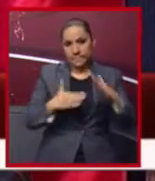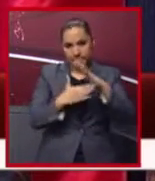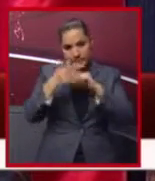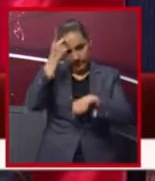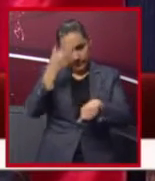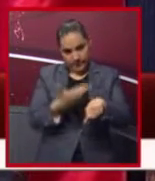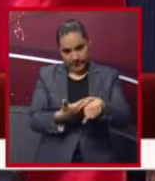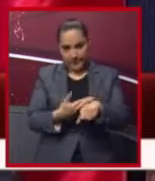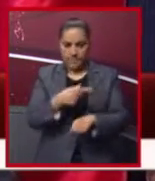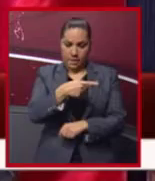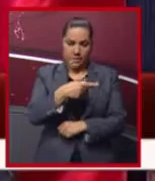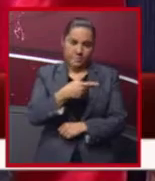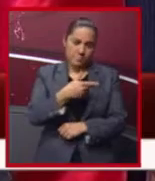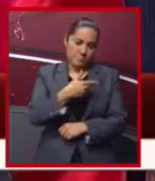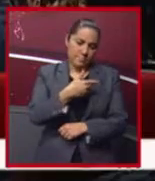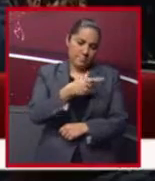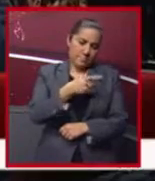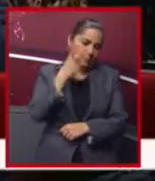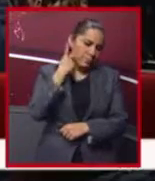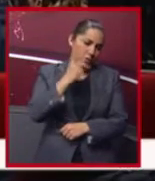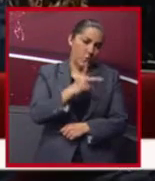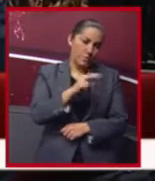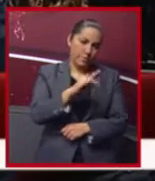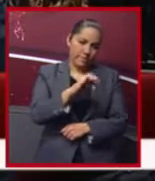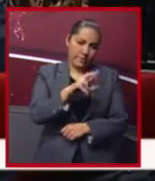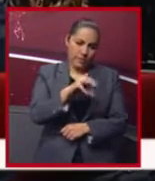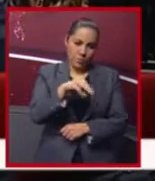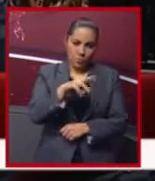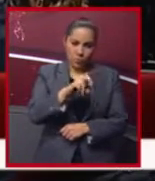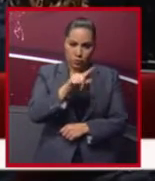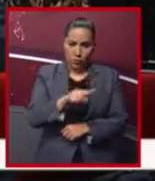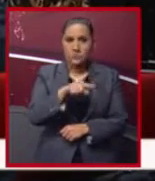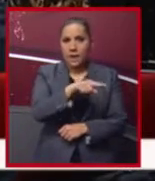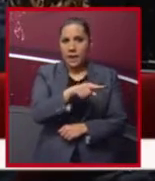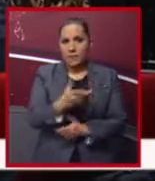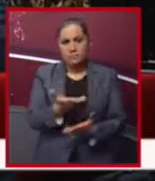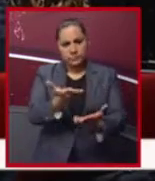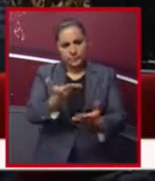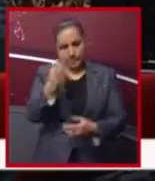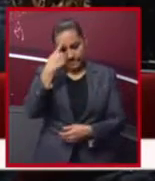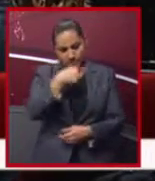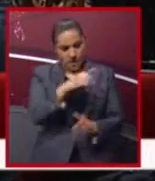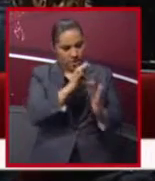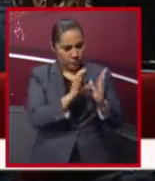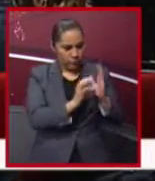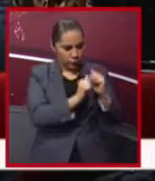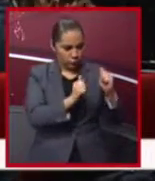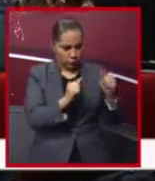Muñoz Ledo, tomó la protesta a los funcionarios designados como lo establece la Constitución.